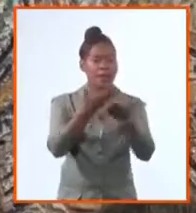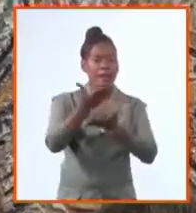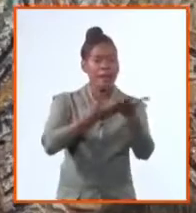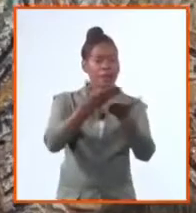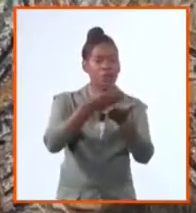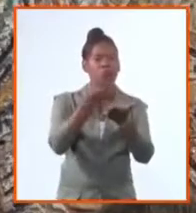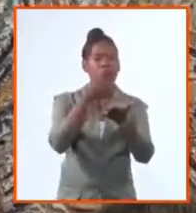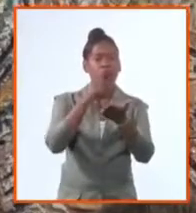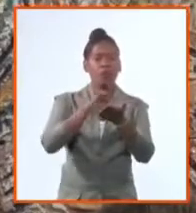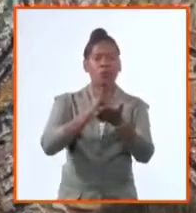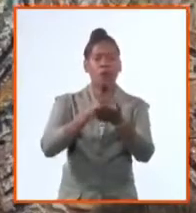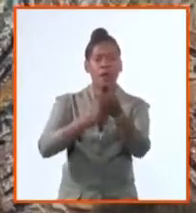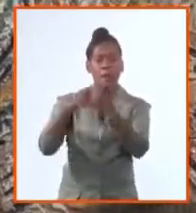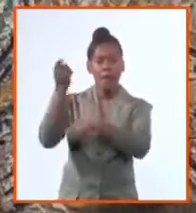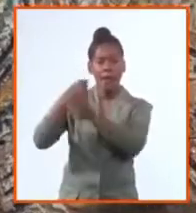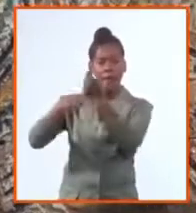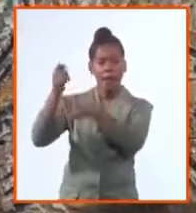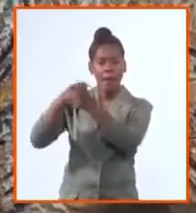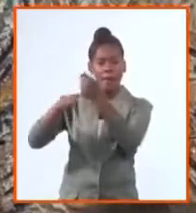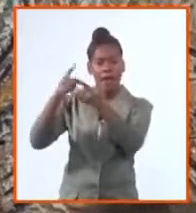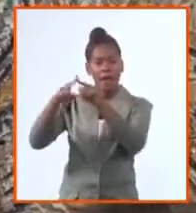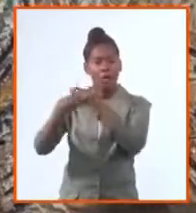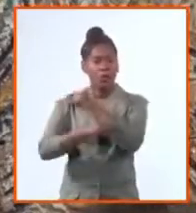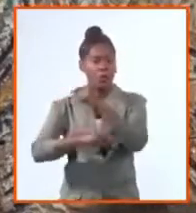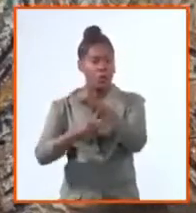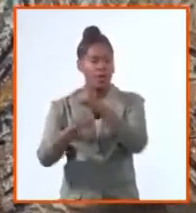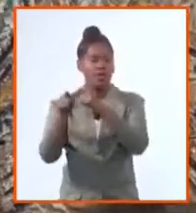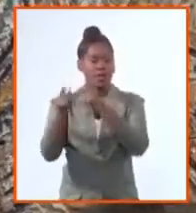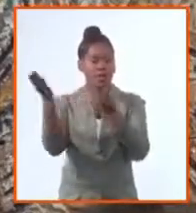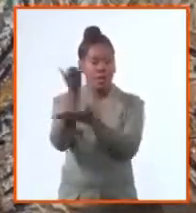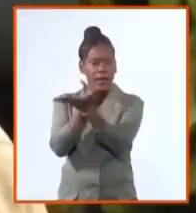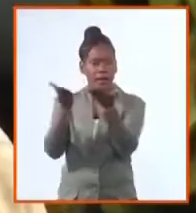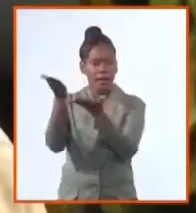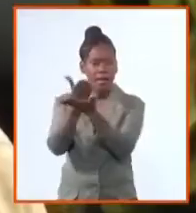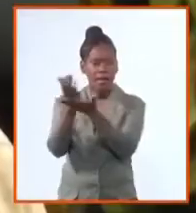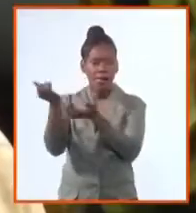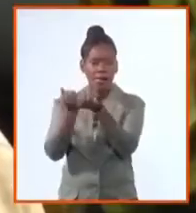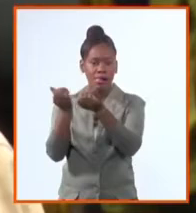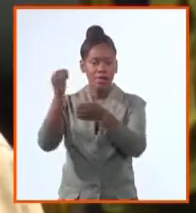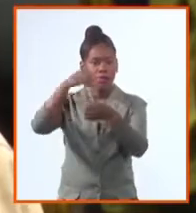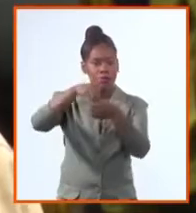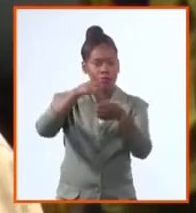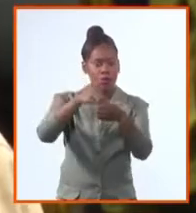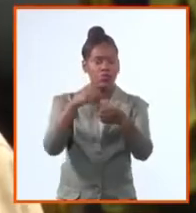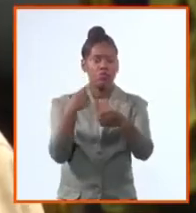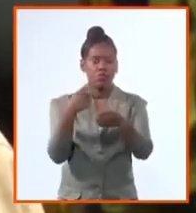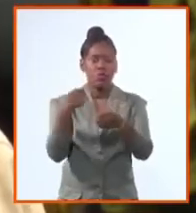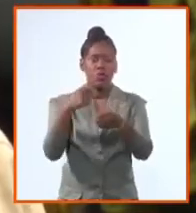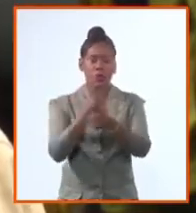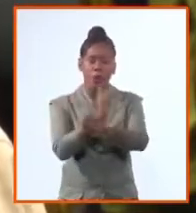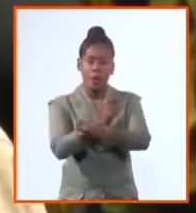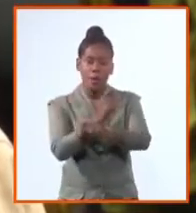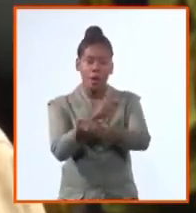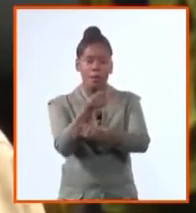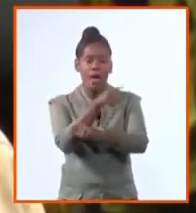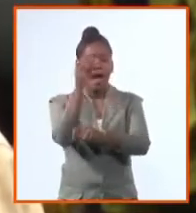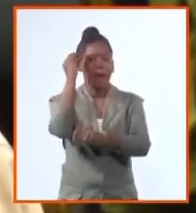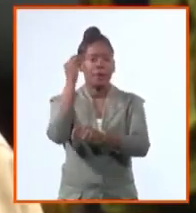Ahora después tenemos que seleccionar los problemas más complejos y entonces aplicarle ese